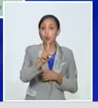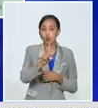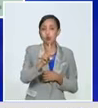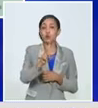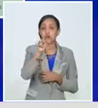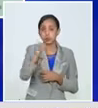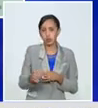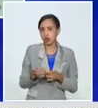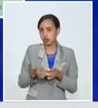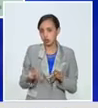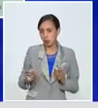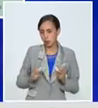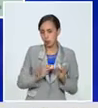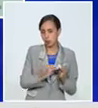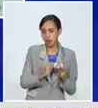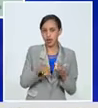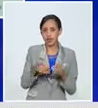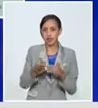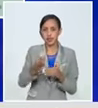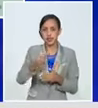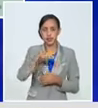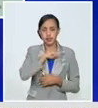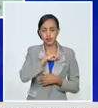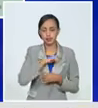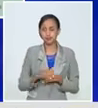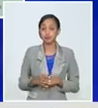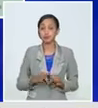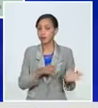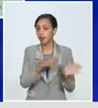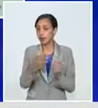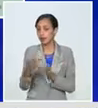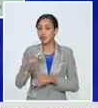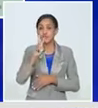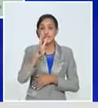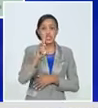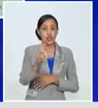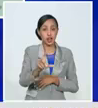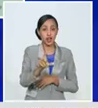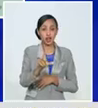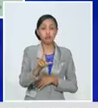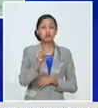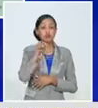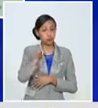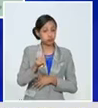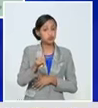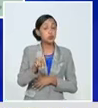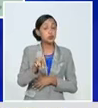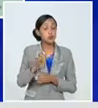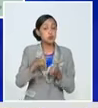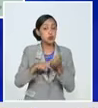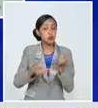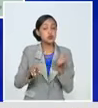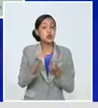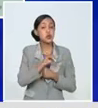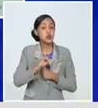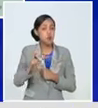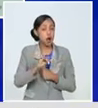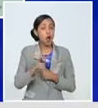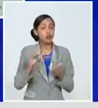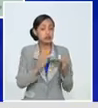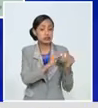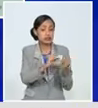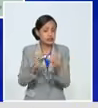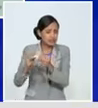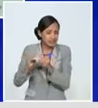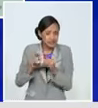ayer. Villa Clara, otra provincia que tuvo una transmisión